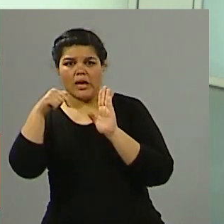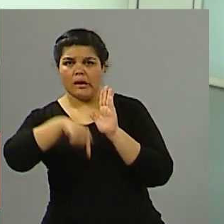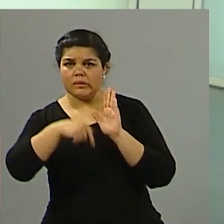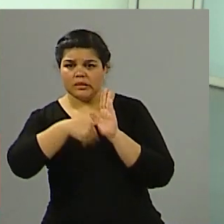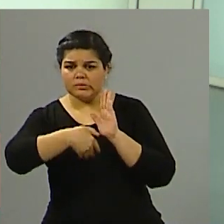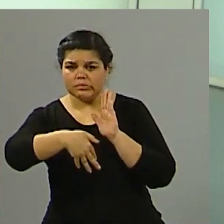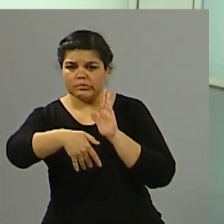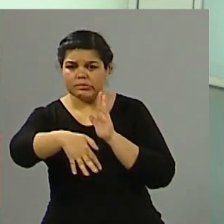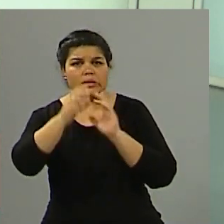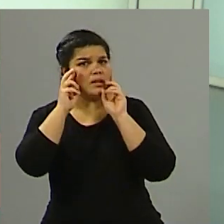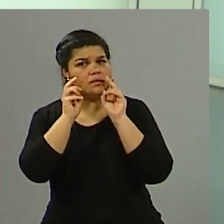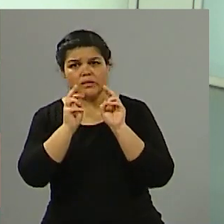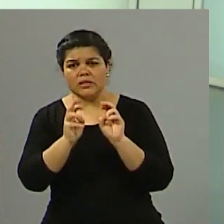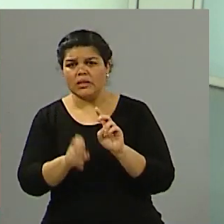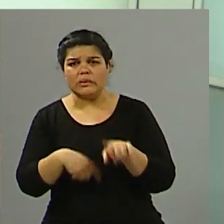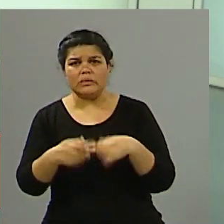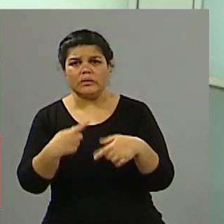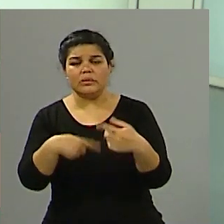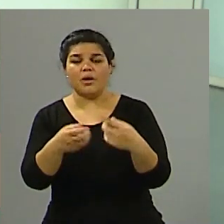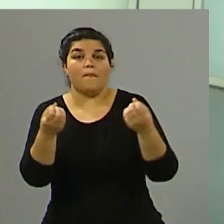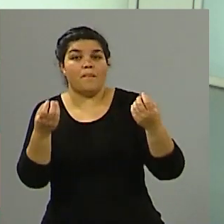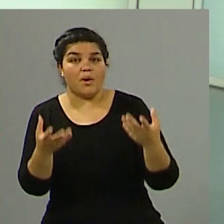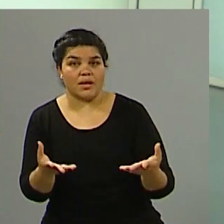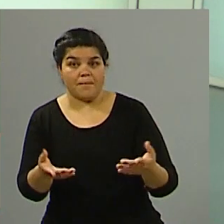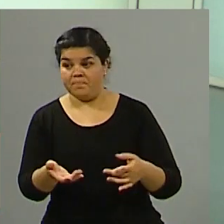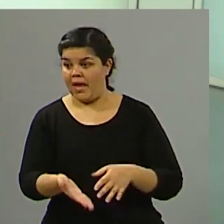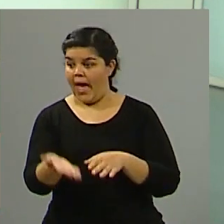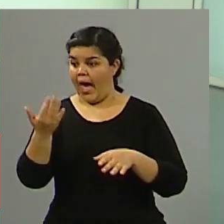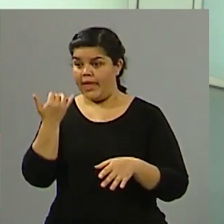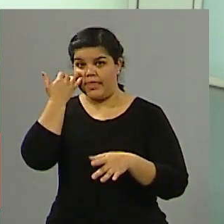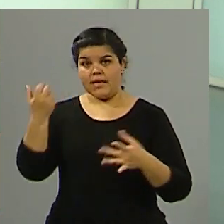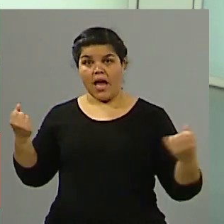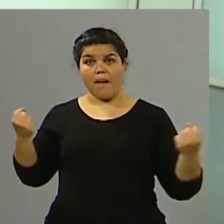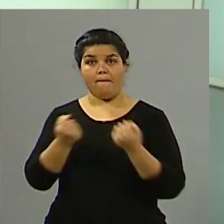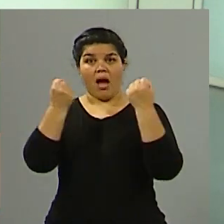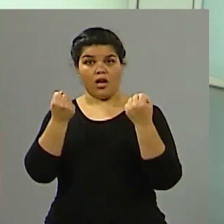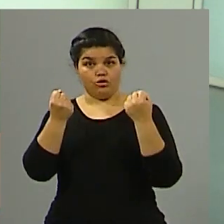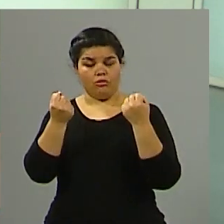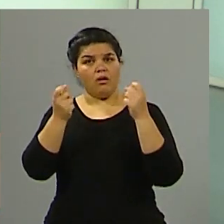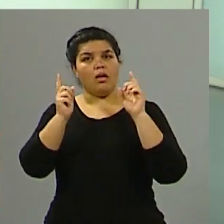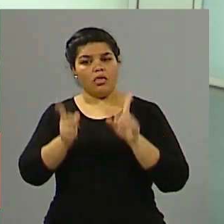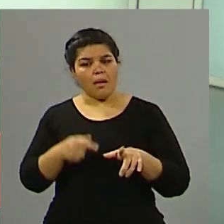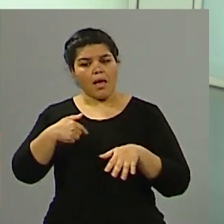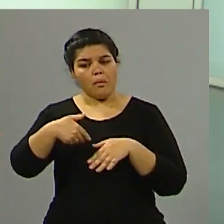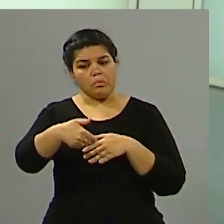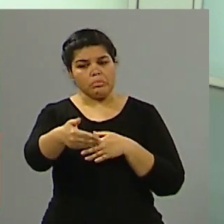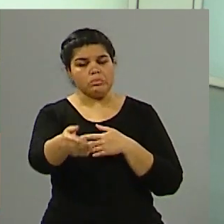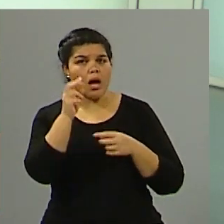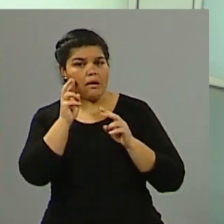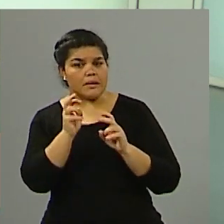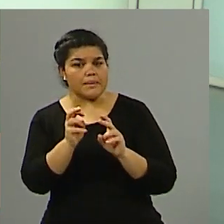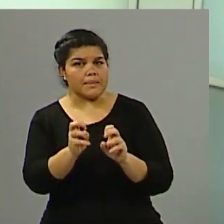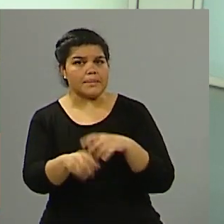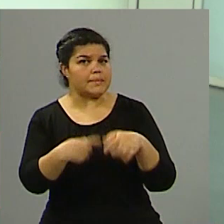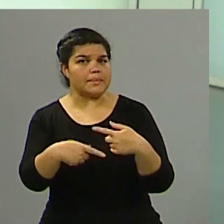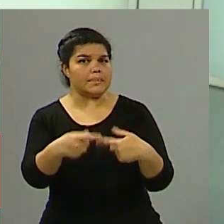analizando porque muchos dicen, bueno, tenemos que ver el impacto que ya tuvo cada una de las medidas y también lo que puede suceder en el futuro,